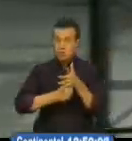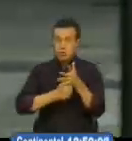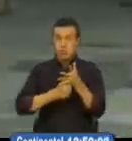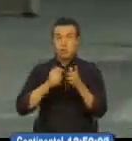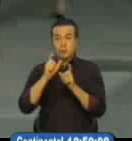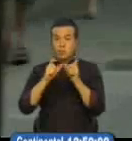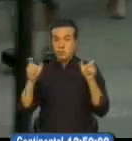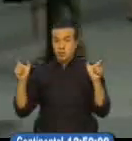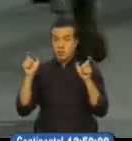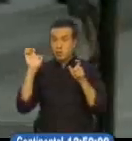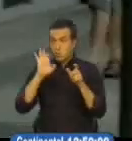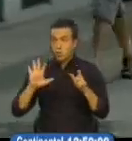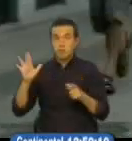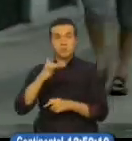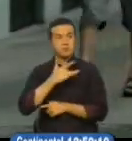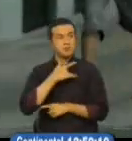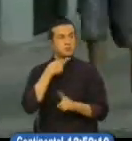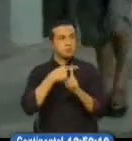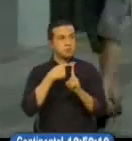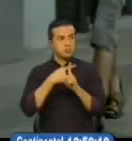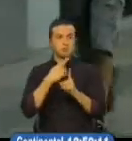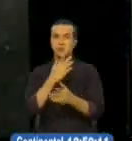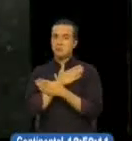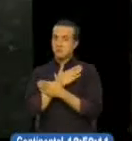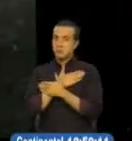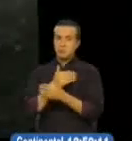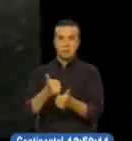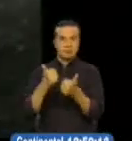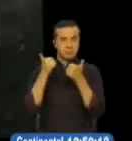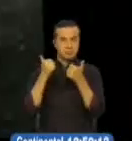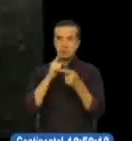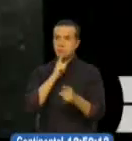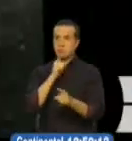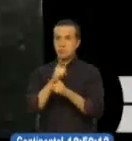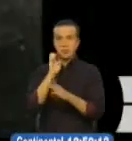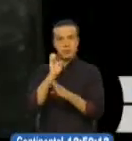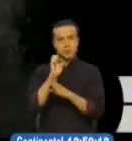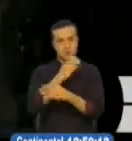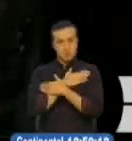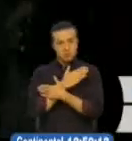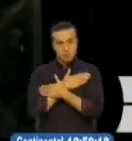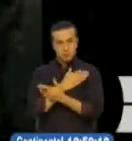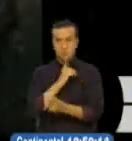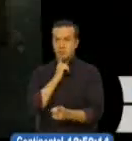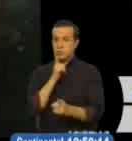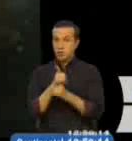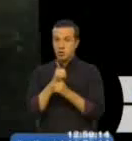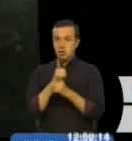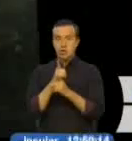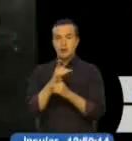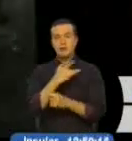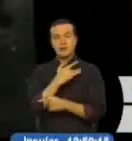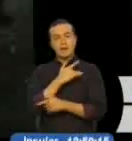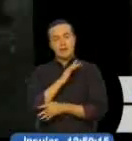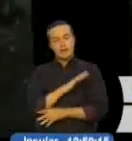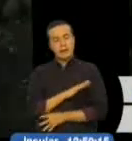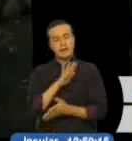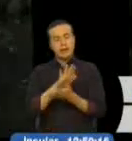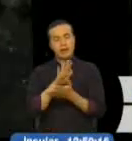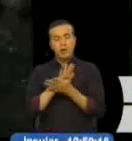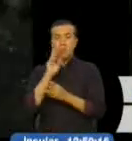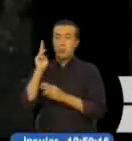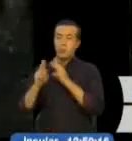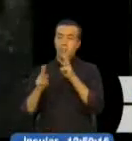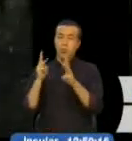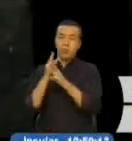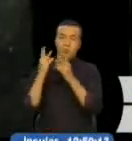valoran desde Europa. Saludar esa iniciativa de Ecuador, que viene como un aire fresco a un mundo en el que